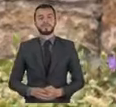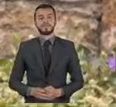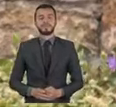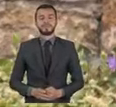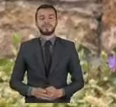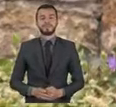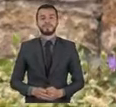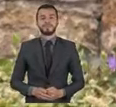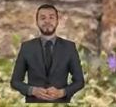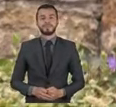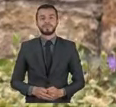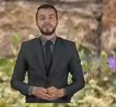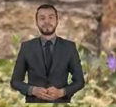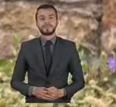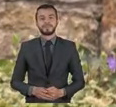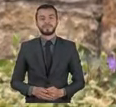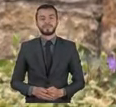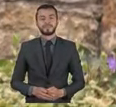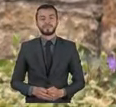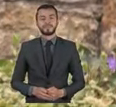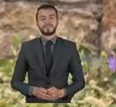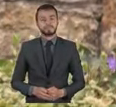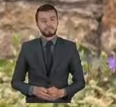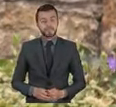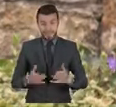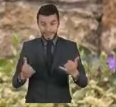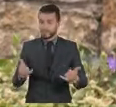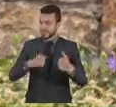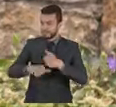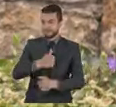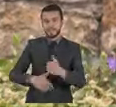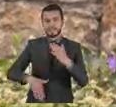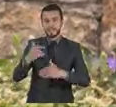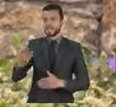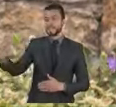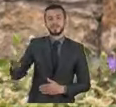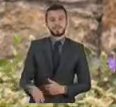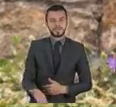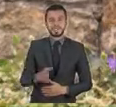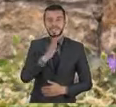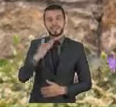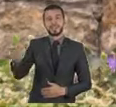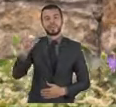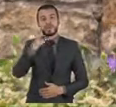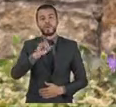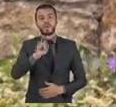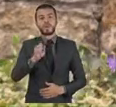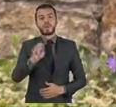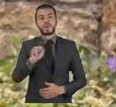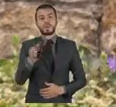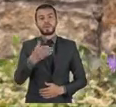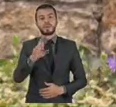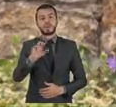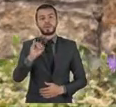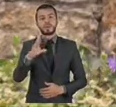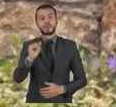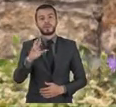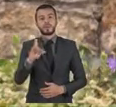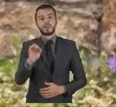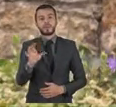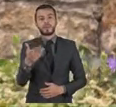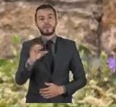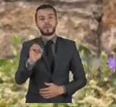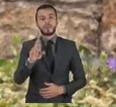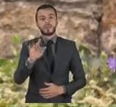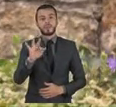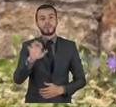De esta manera, iniciamos entonces con Juan Ricardo Ortega, del presidente del Grupo de Energía